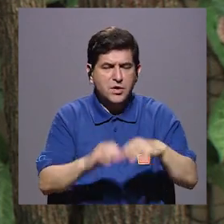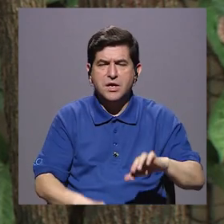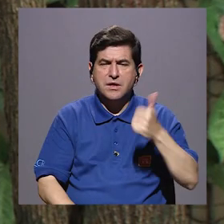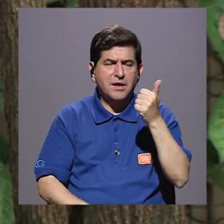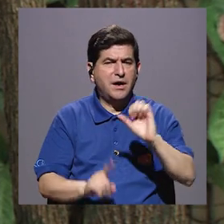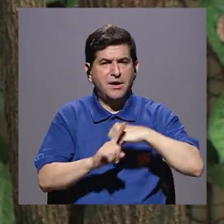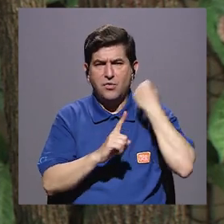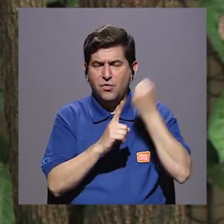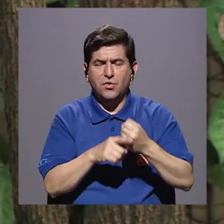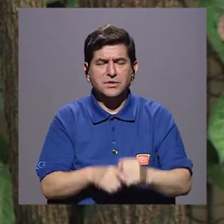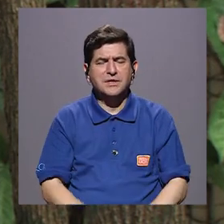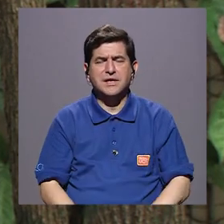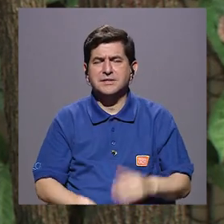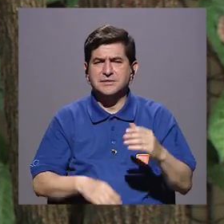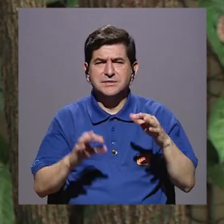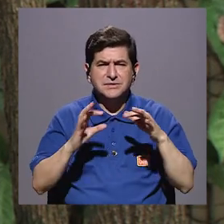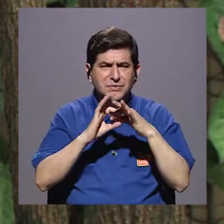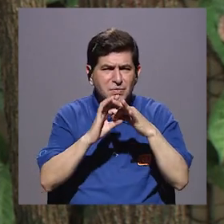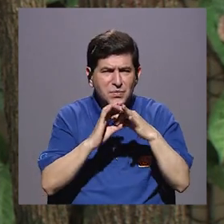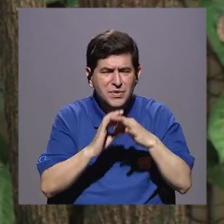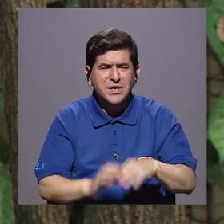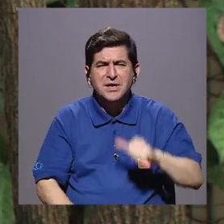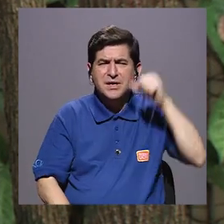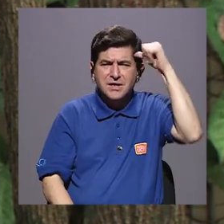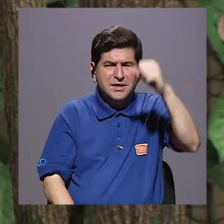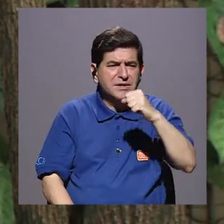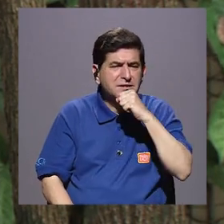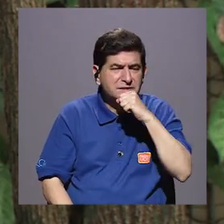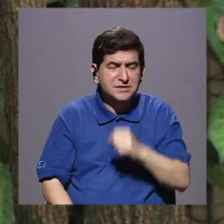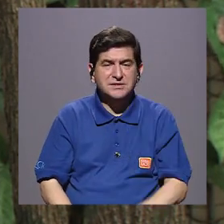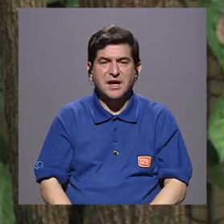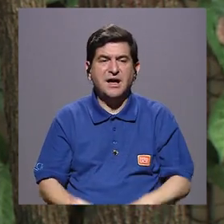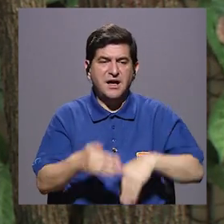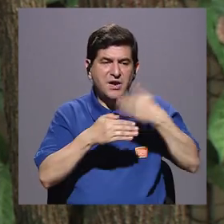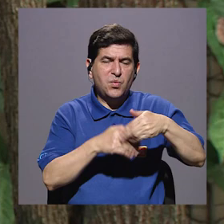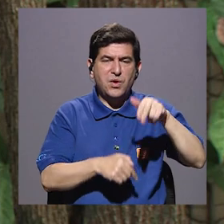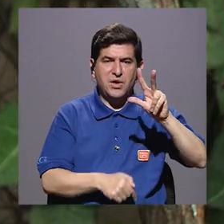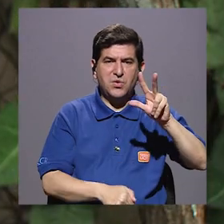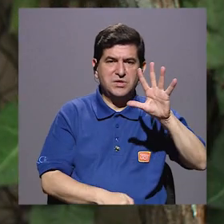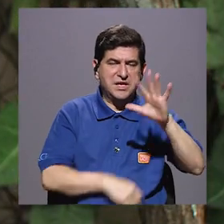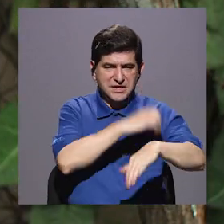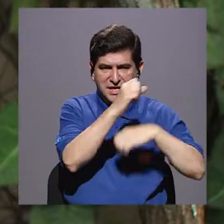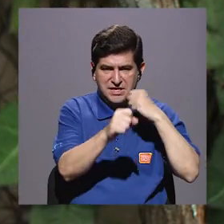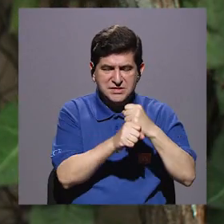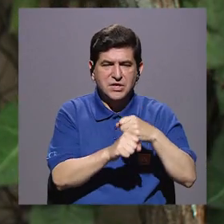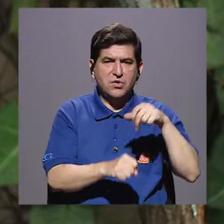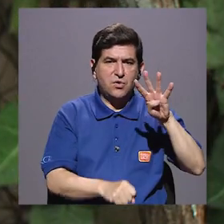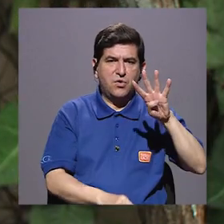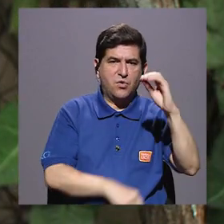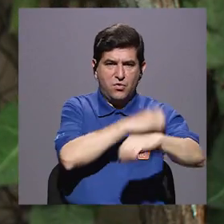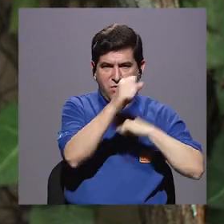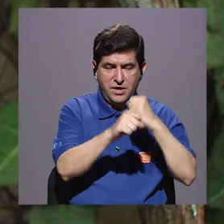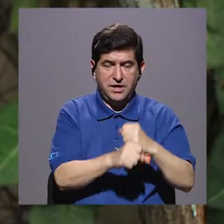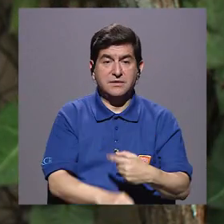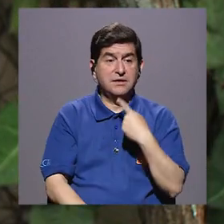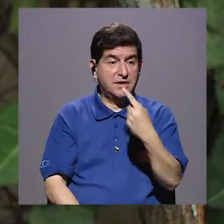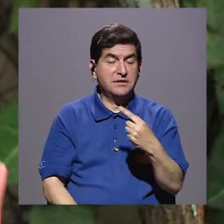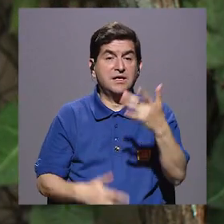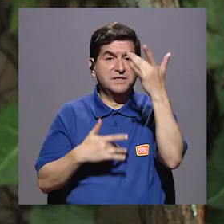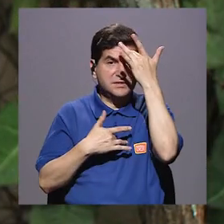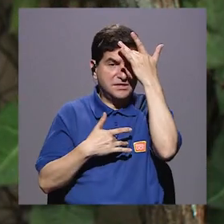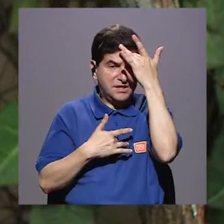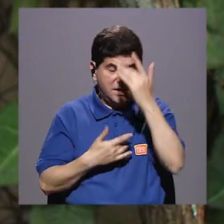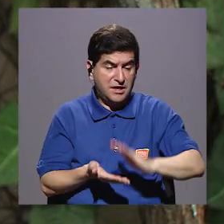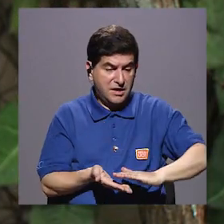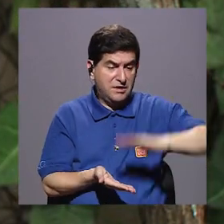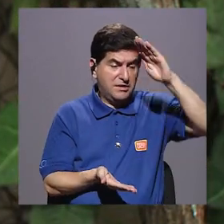va a empezar después de ahí, después de los 35, 40 años en adelante. Si uno habla que es una enfermedad que está aumentando, pueden ser